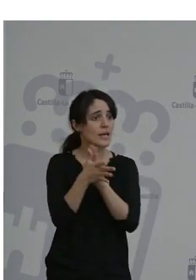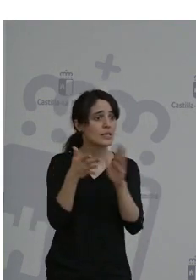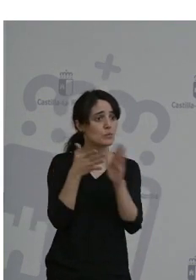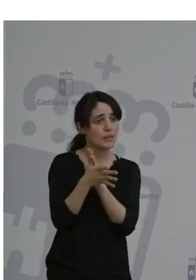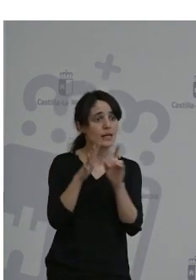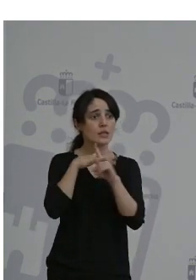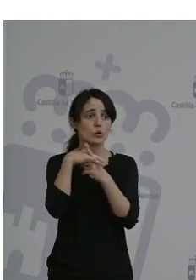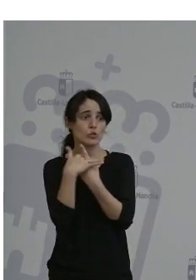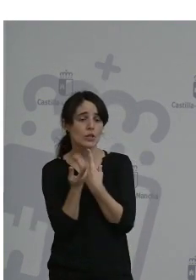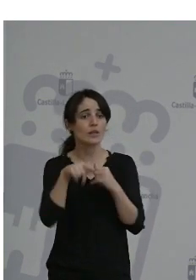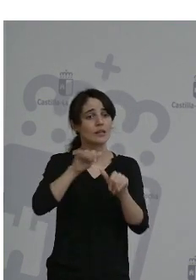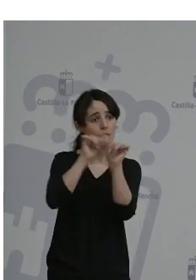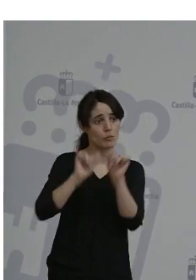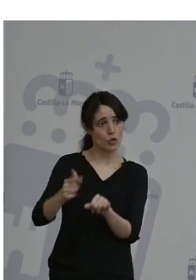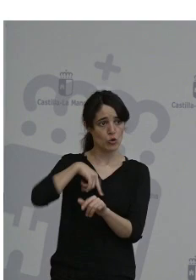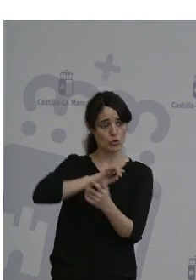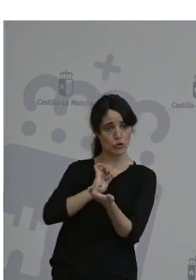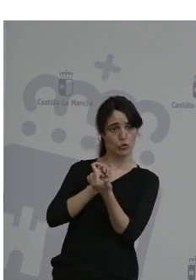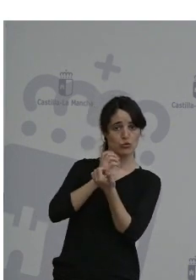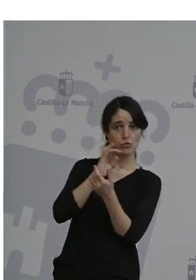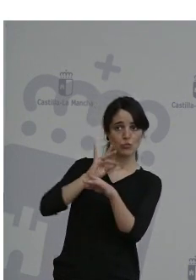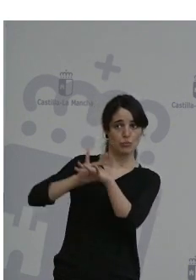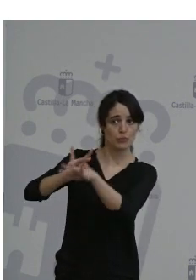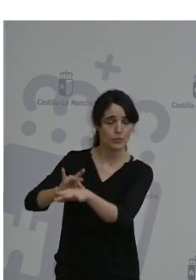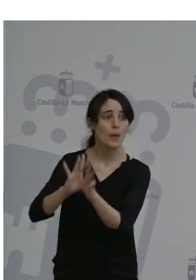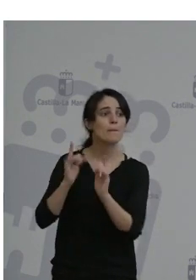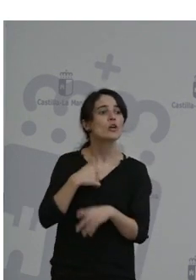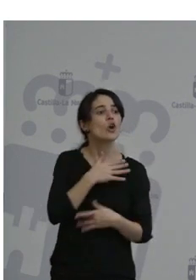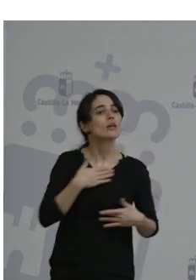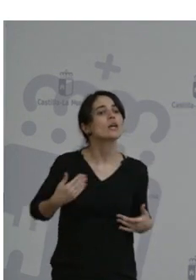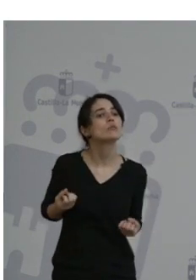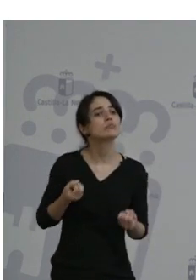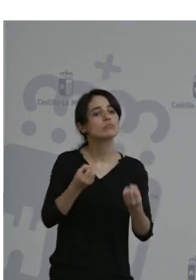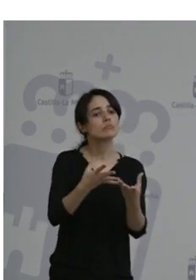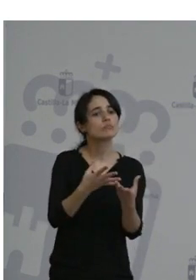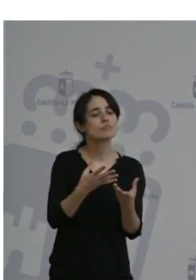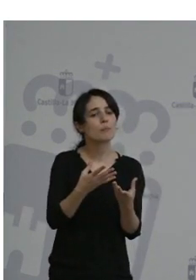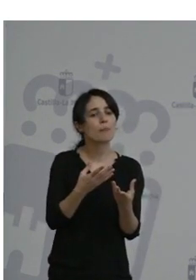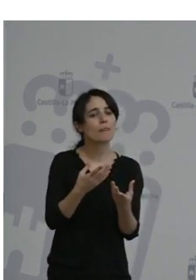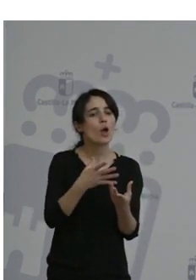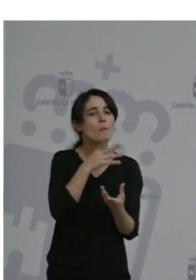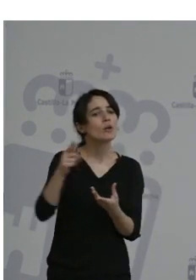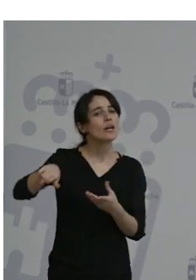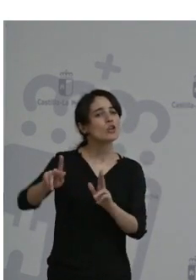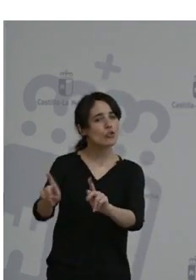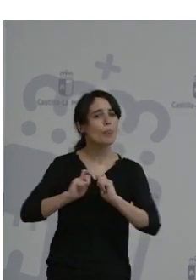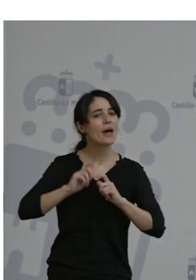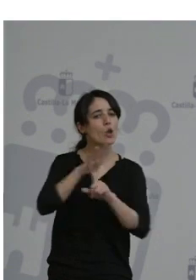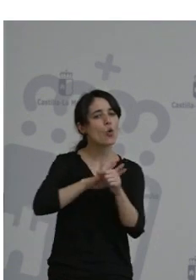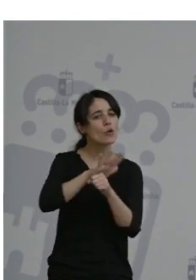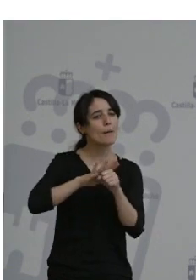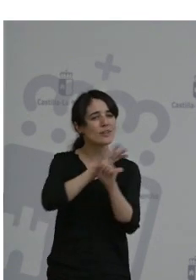hemos seguido pero que sí simplemente querría poner en valor porque nos ha posibilitado un ámbito protegido en el que han podido